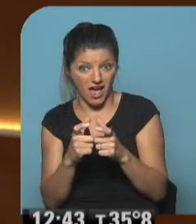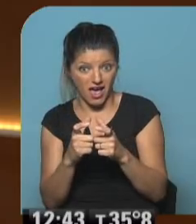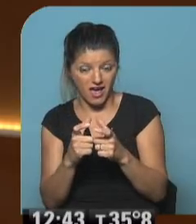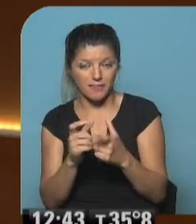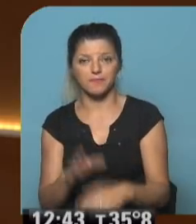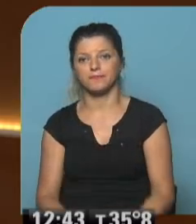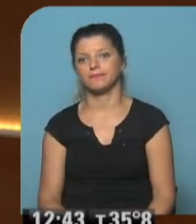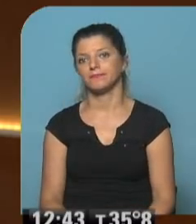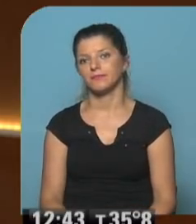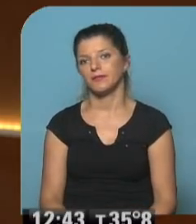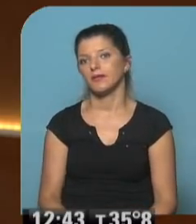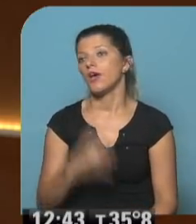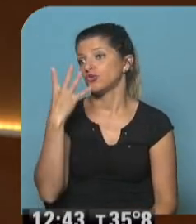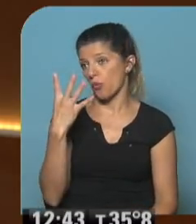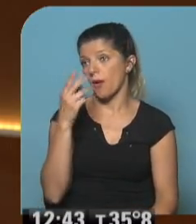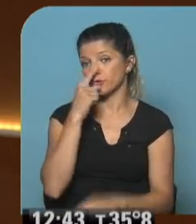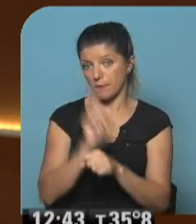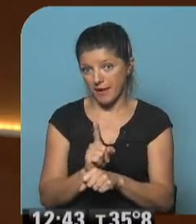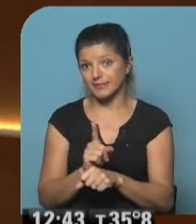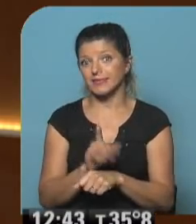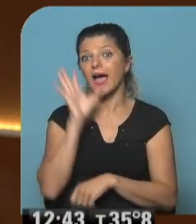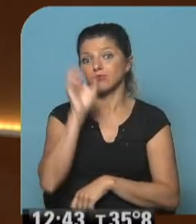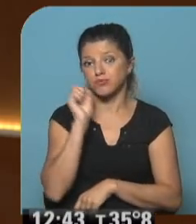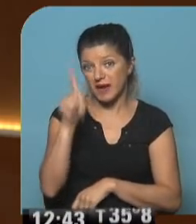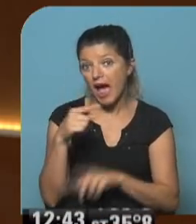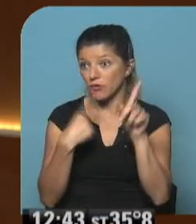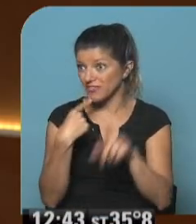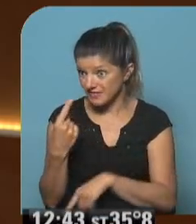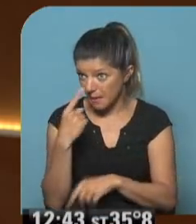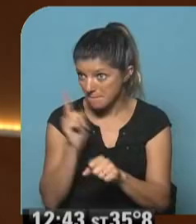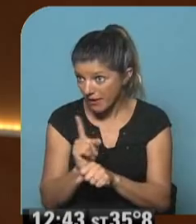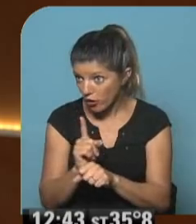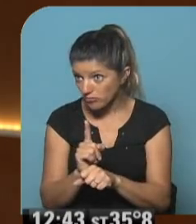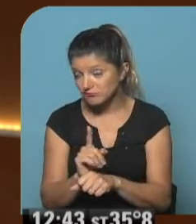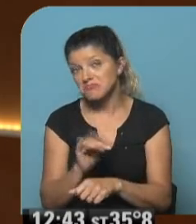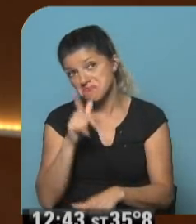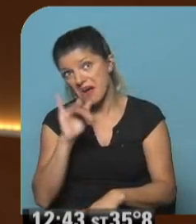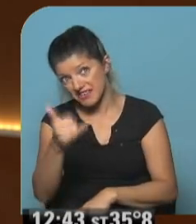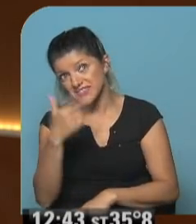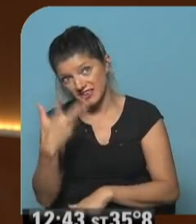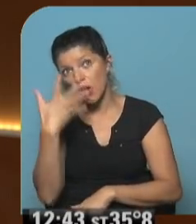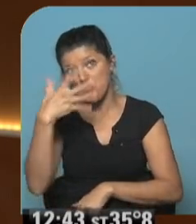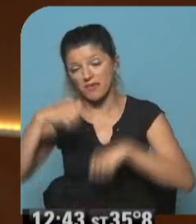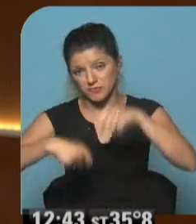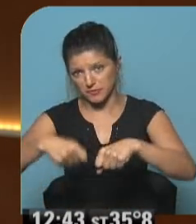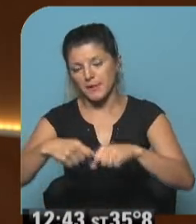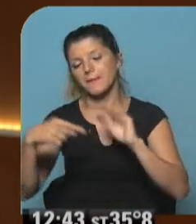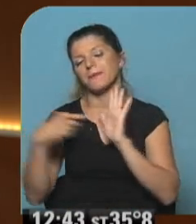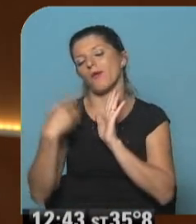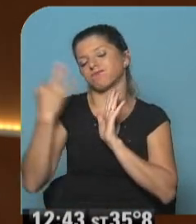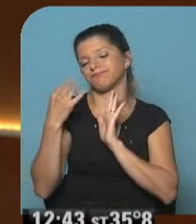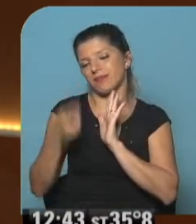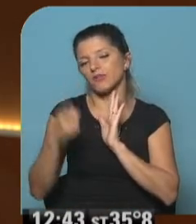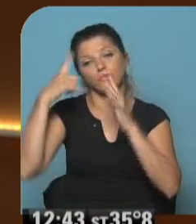4 patas, mueve la cola, ladra y muchos dicen que es un perro. Todo indicaría que se trata de un pacto espurio que garantizó